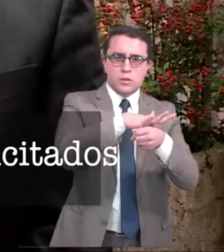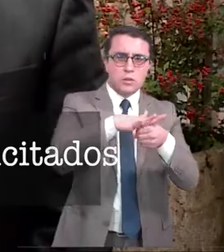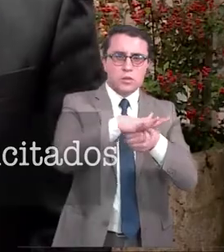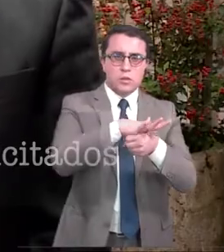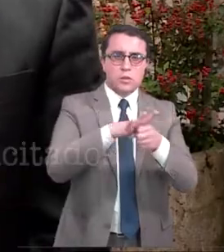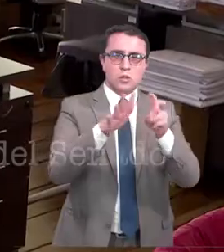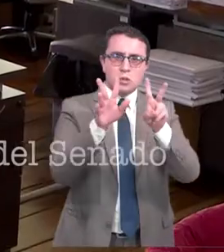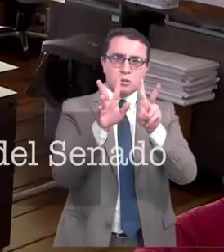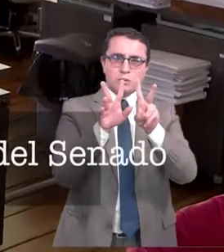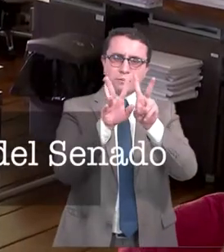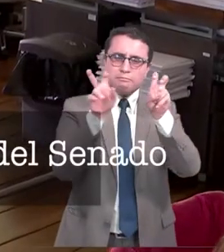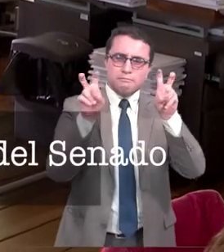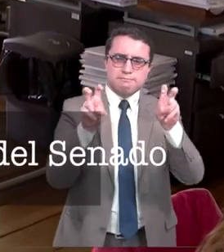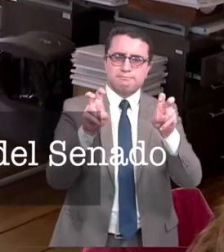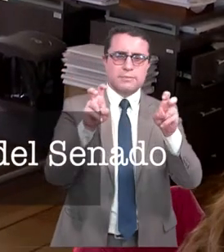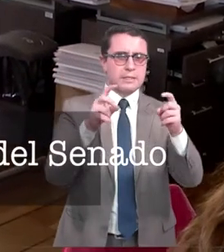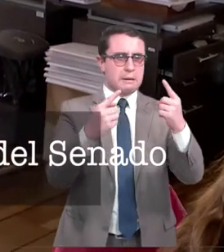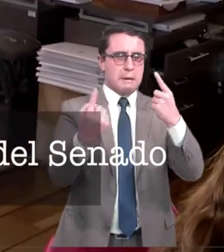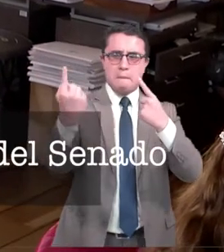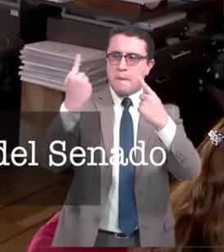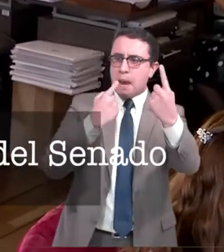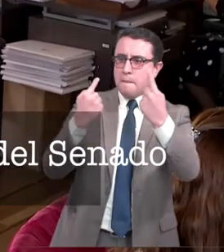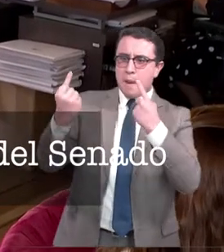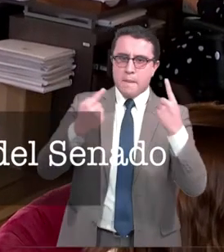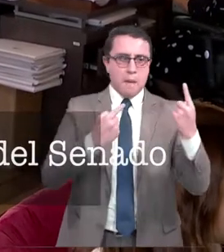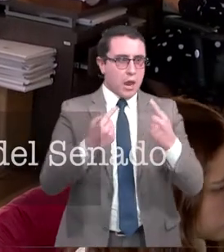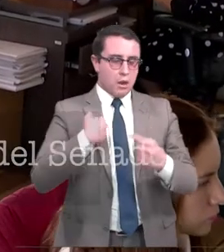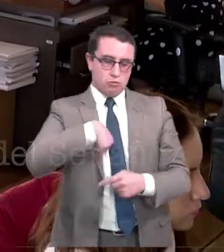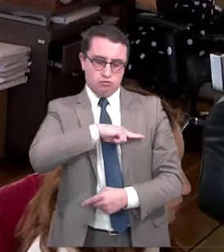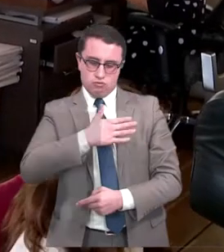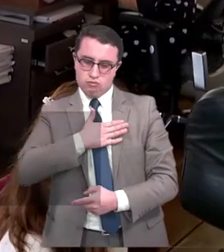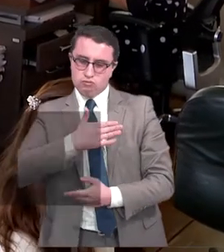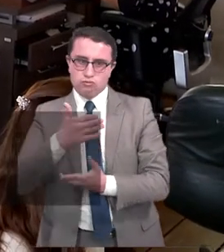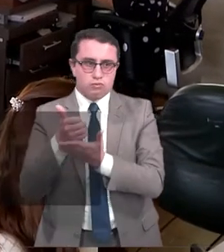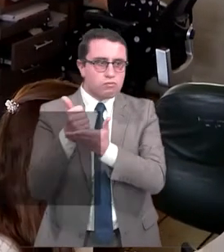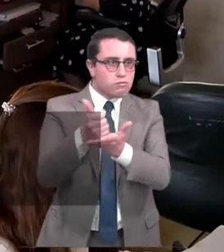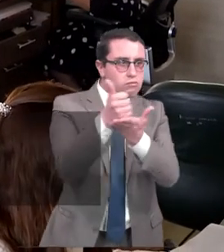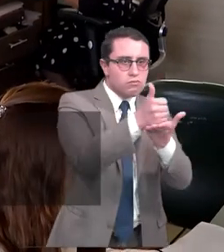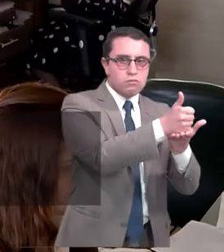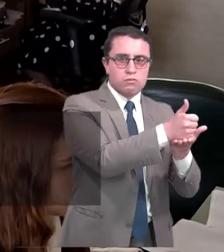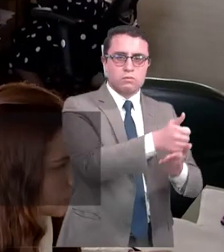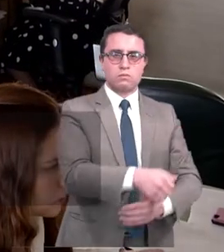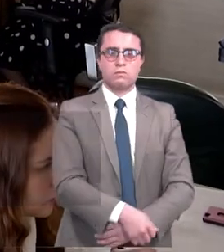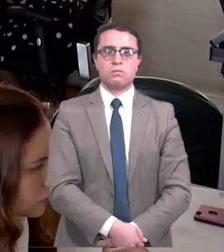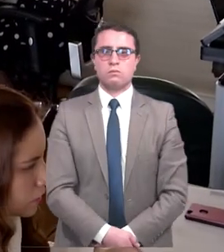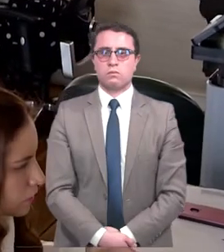que le son solicitados por parte de las diferentes dependencias del Senado de la República.